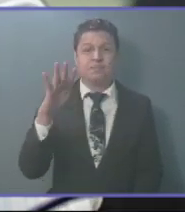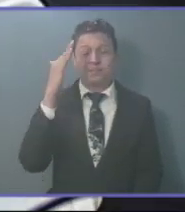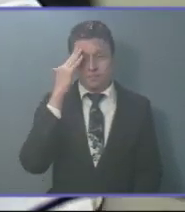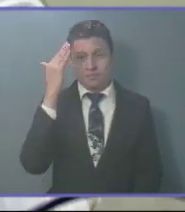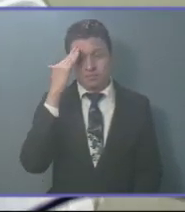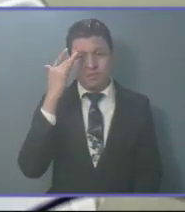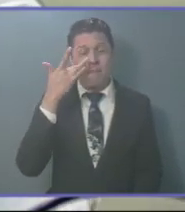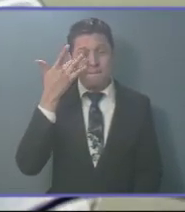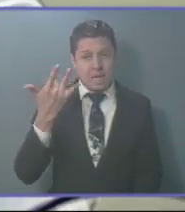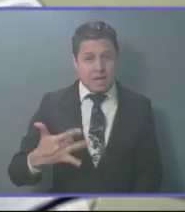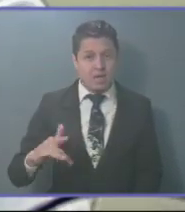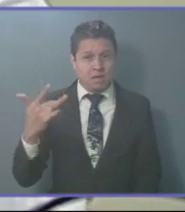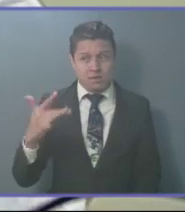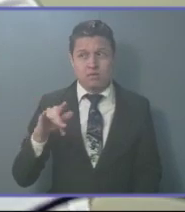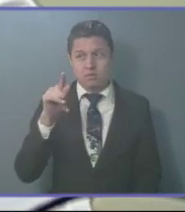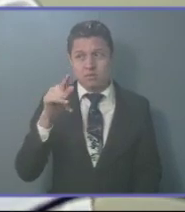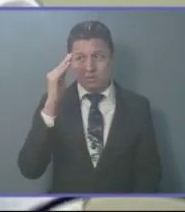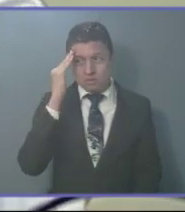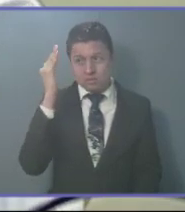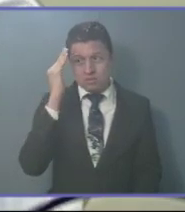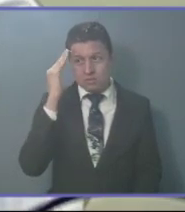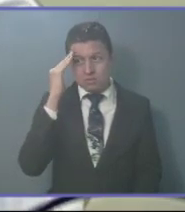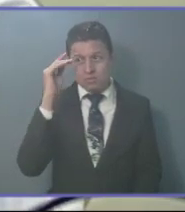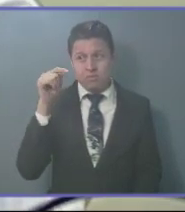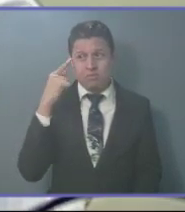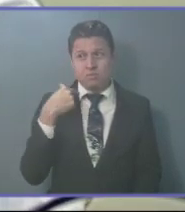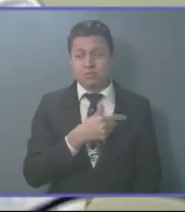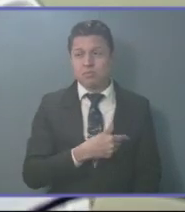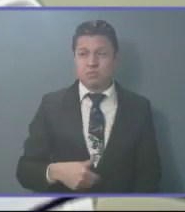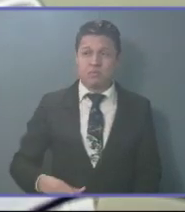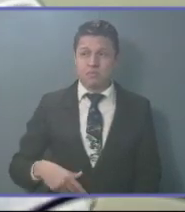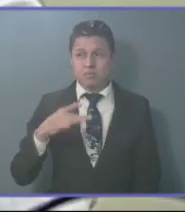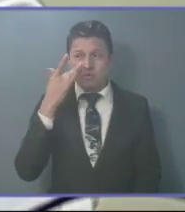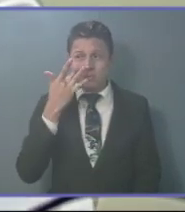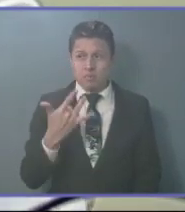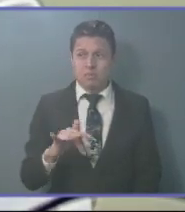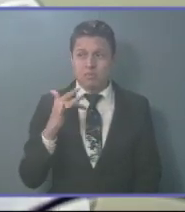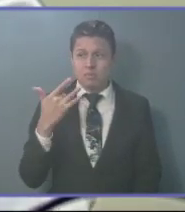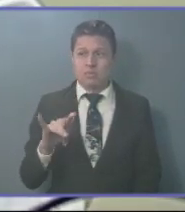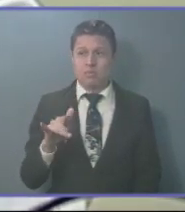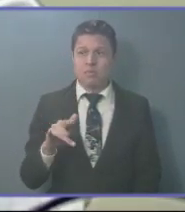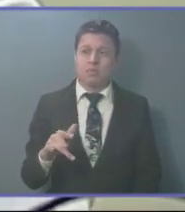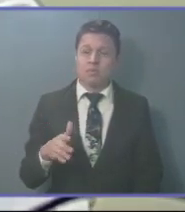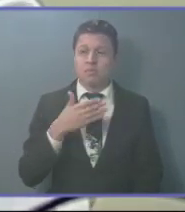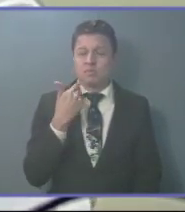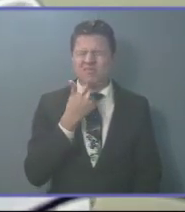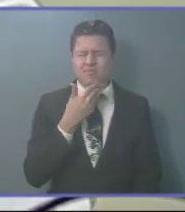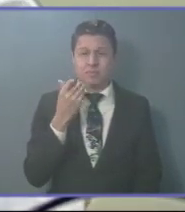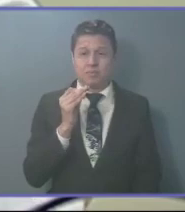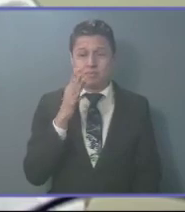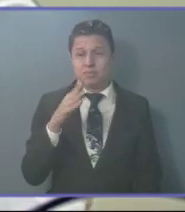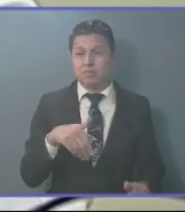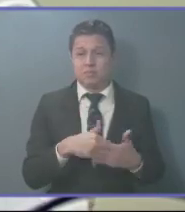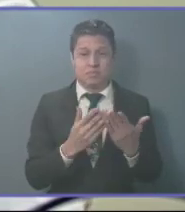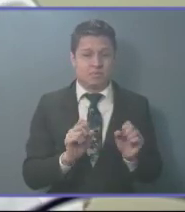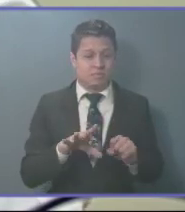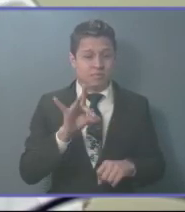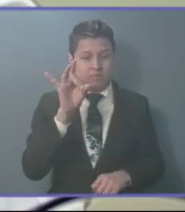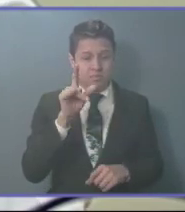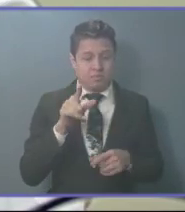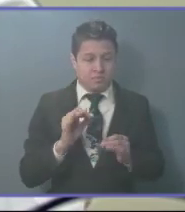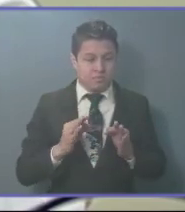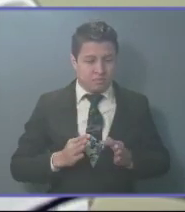gravedad de lo que esto es. Usted sabe, presidente, la gravedad de lo que va a pasar si no encontramos una